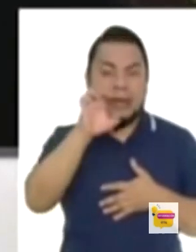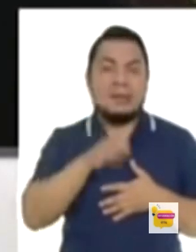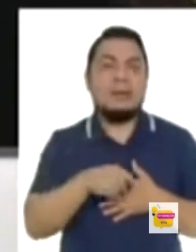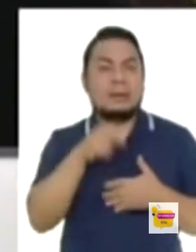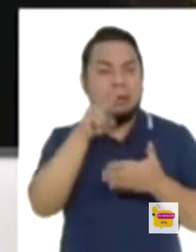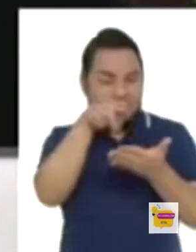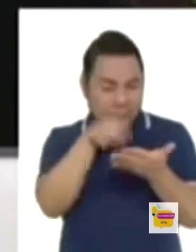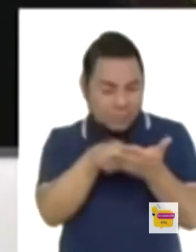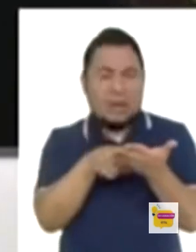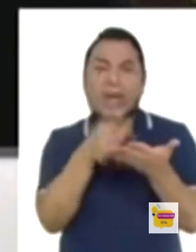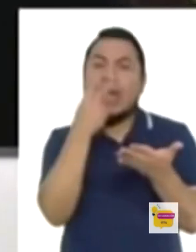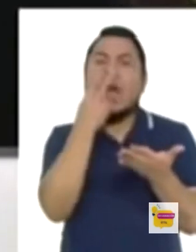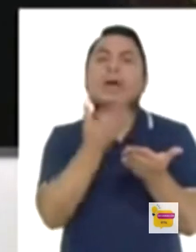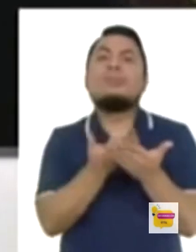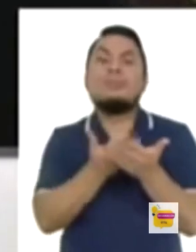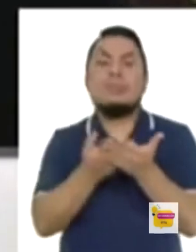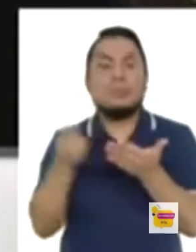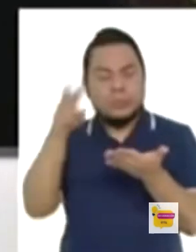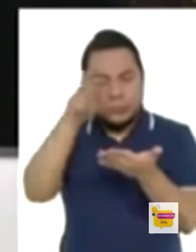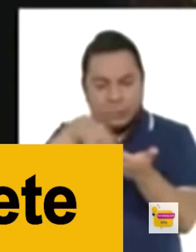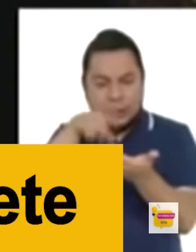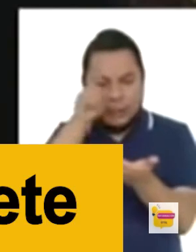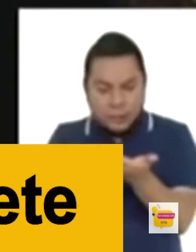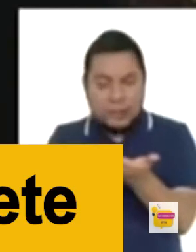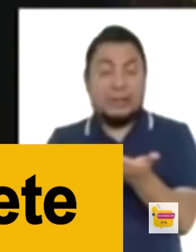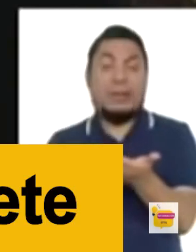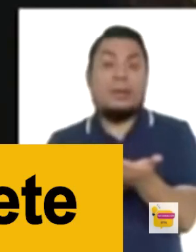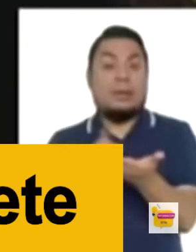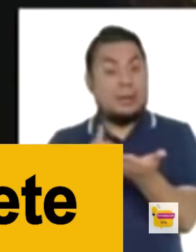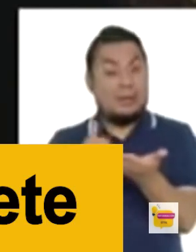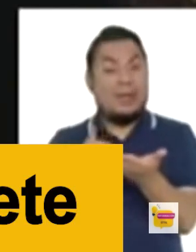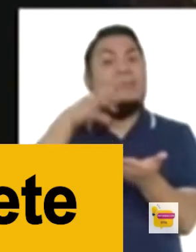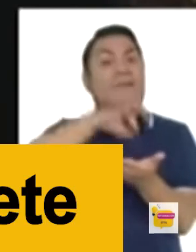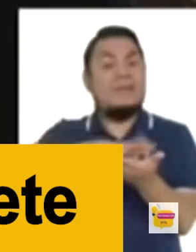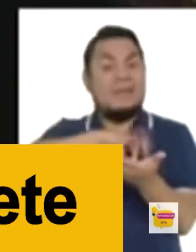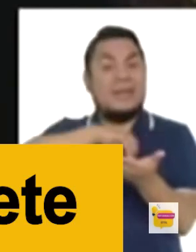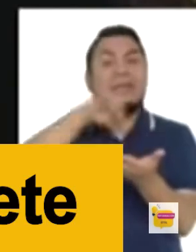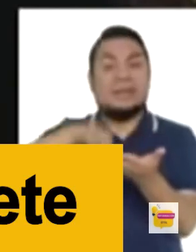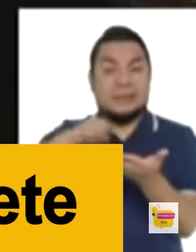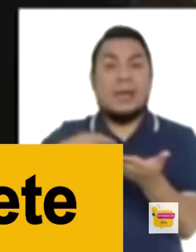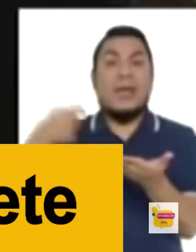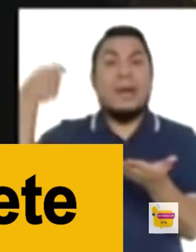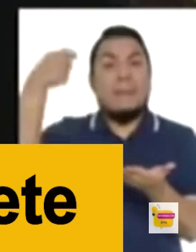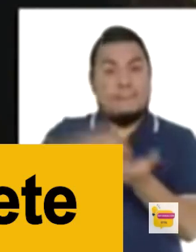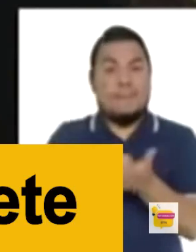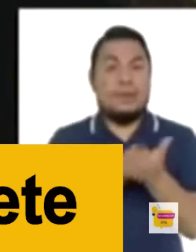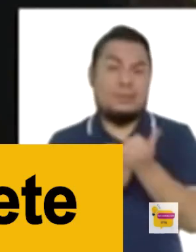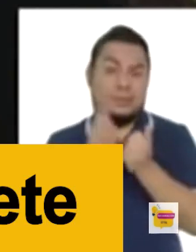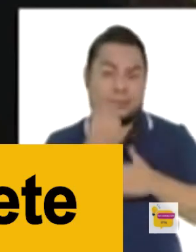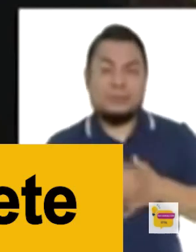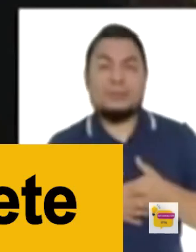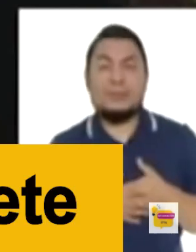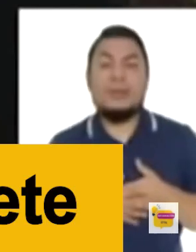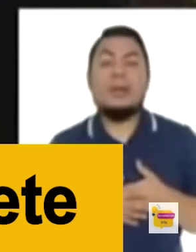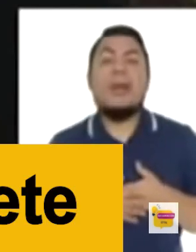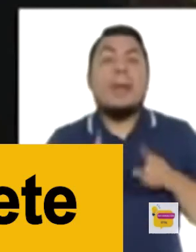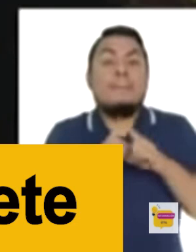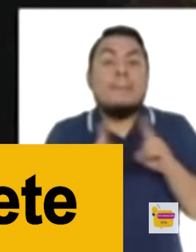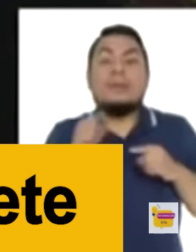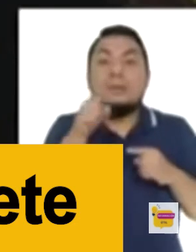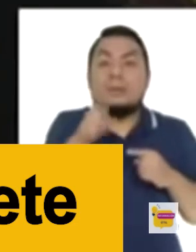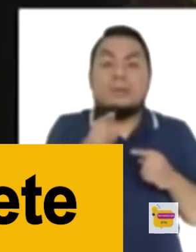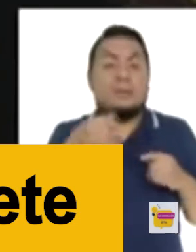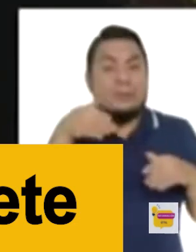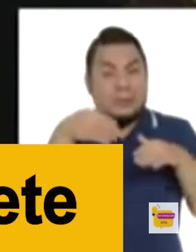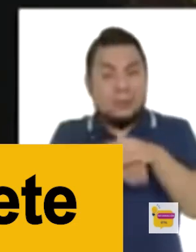www.yanapay.gov.pe para verificar si son beneficiarios del Yanapay. Pero si no